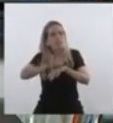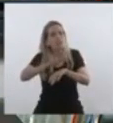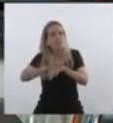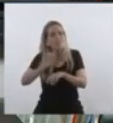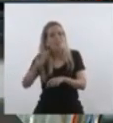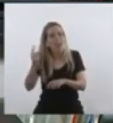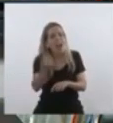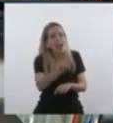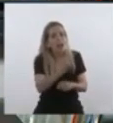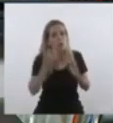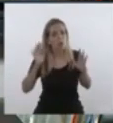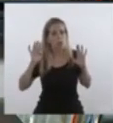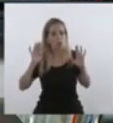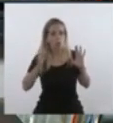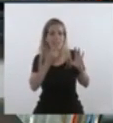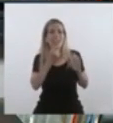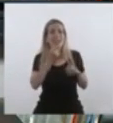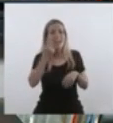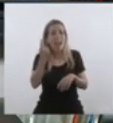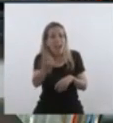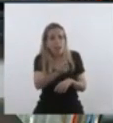nosotros.